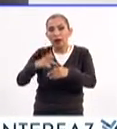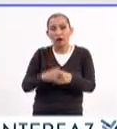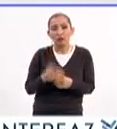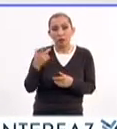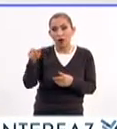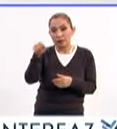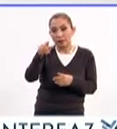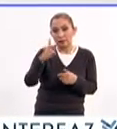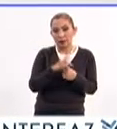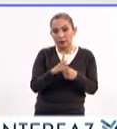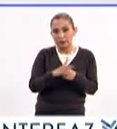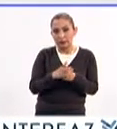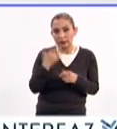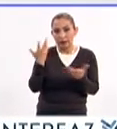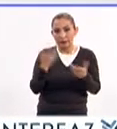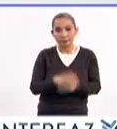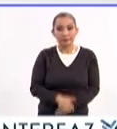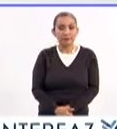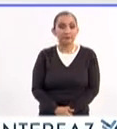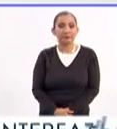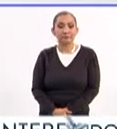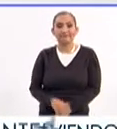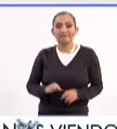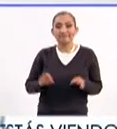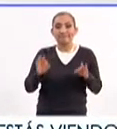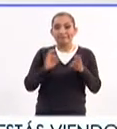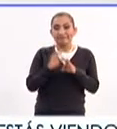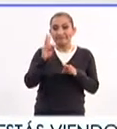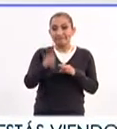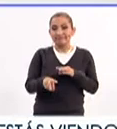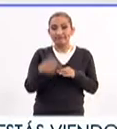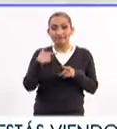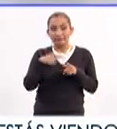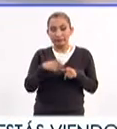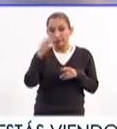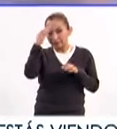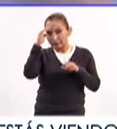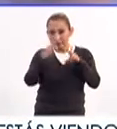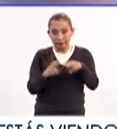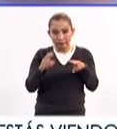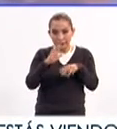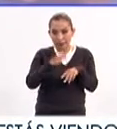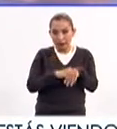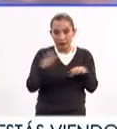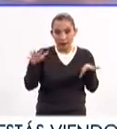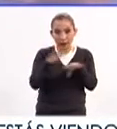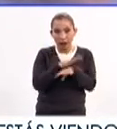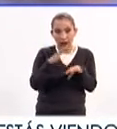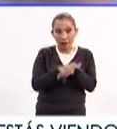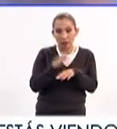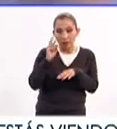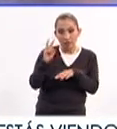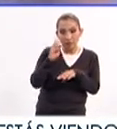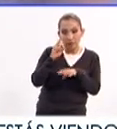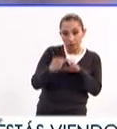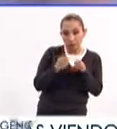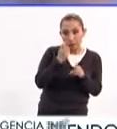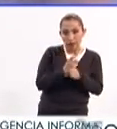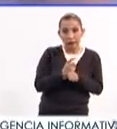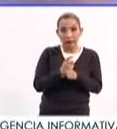ese país que queremos construir. Importantísimo que sigamos en esta reflexión, sobre todo ante los cambios que estamos enfrentando. Es una